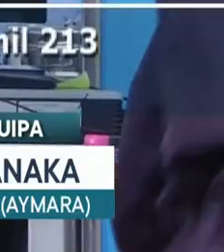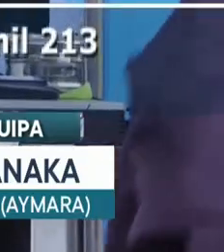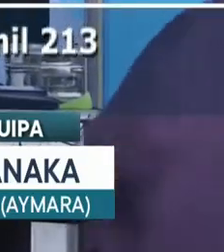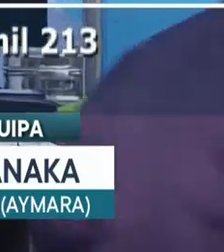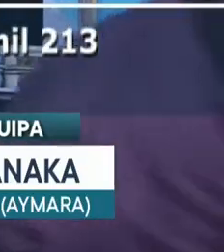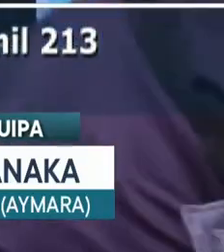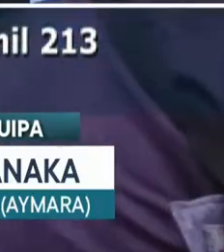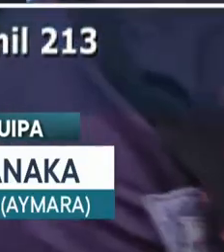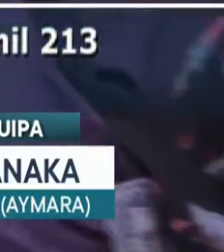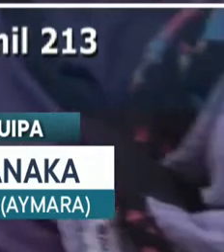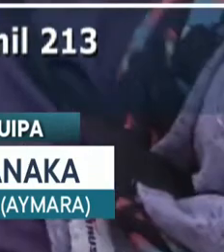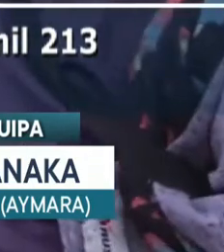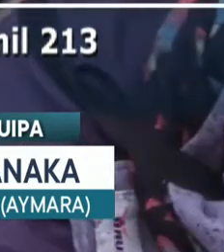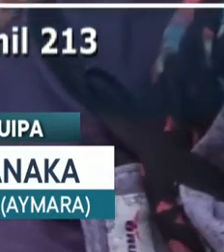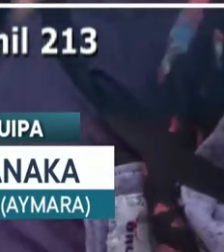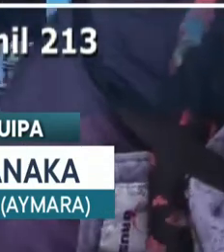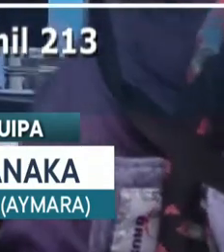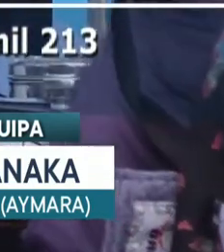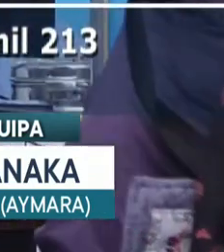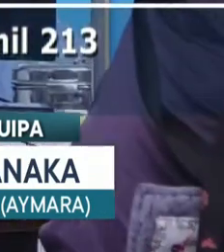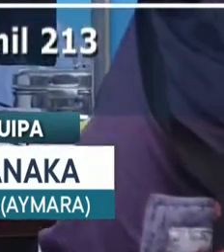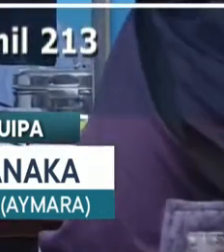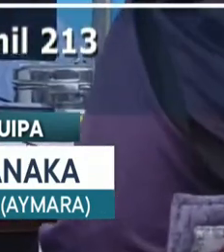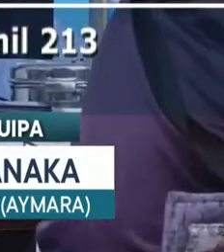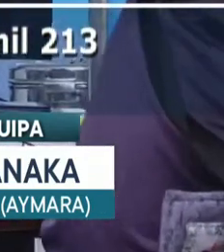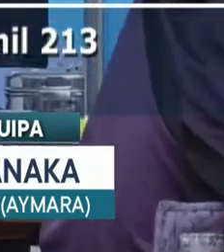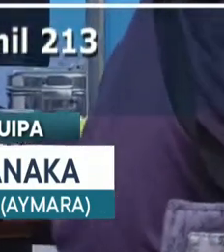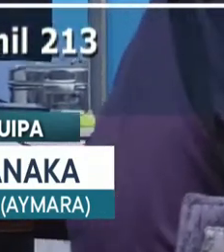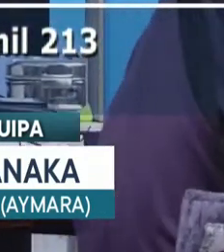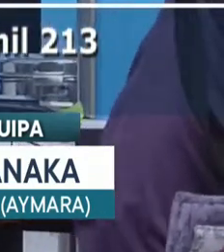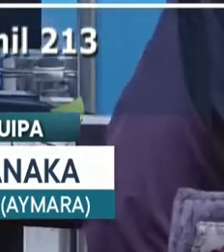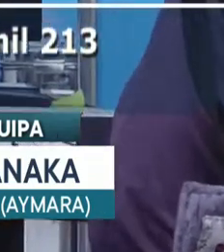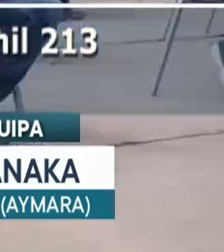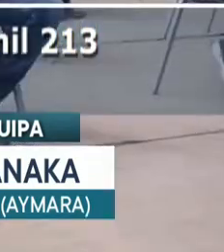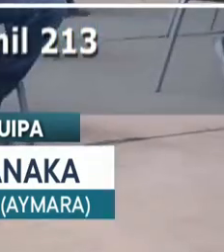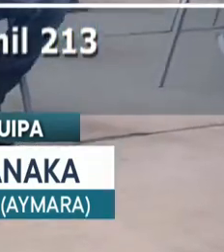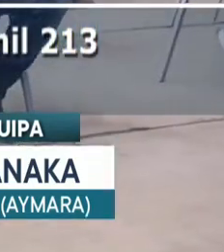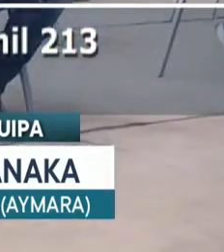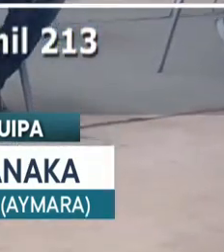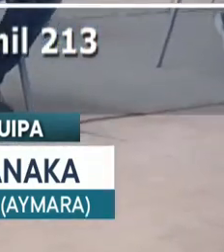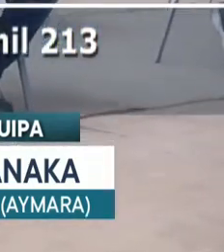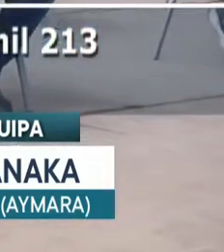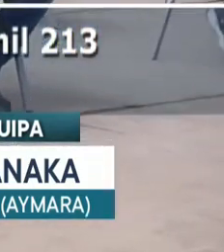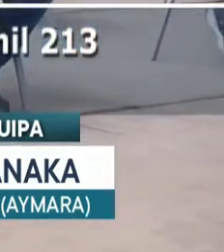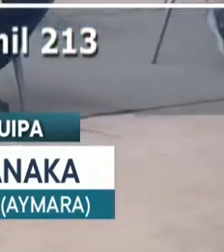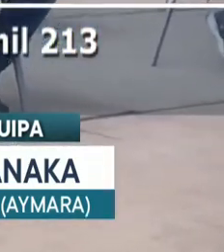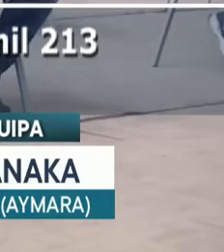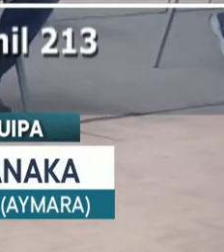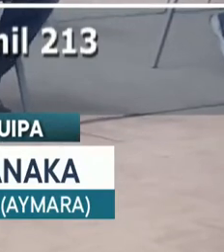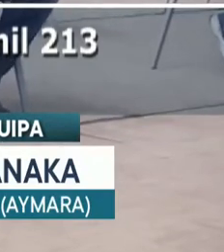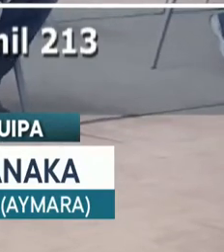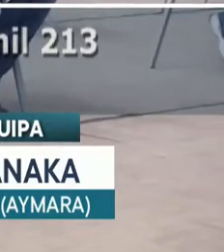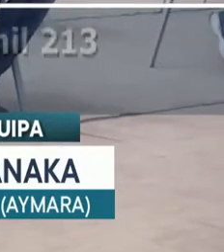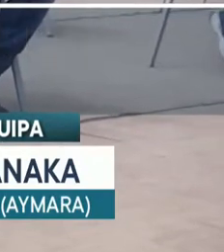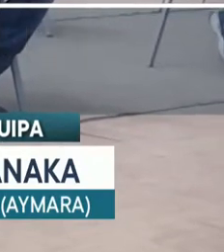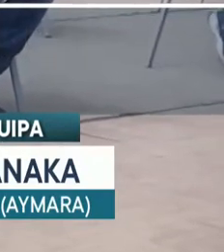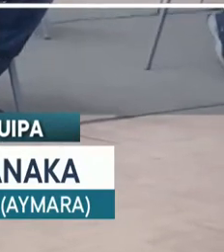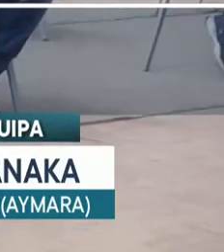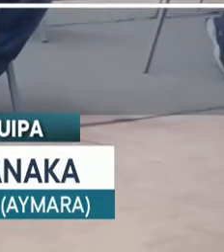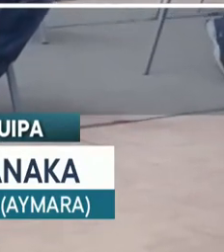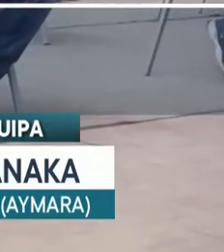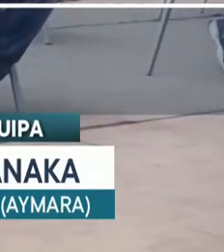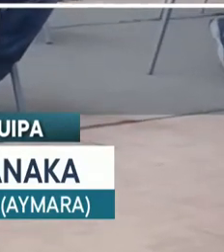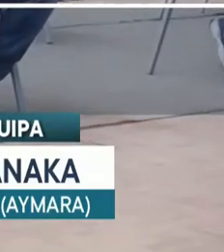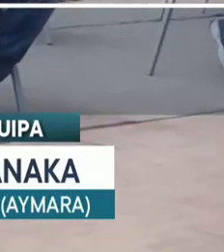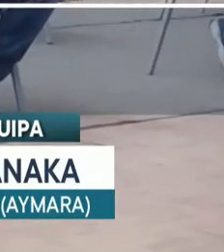variante kasta kastampeja pi katatanakaja saitz atawa sasina unt ayan ibharija maas tokena patunka posen waranka